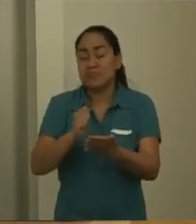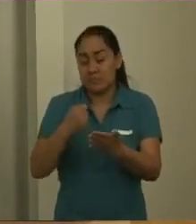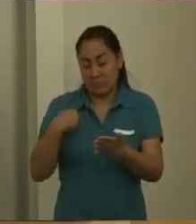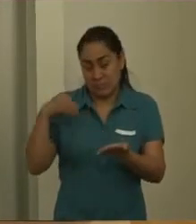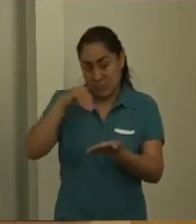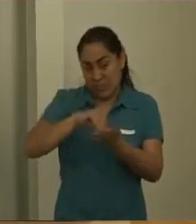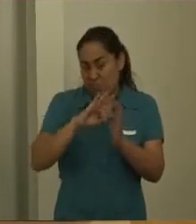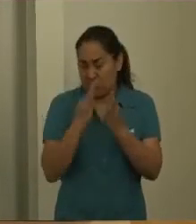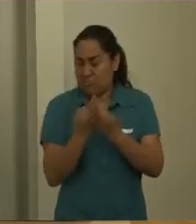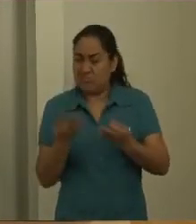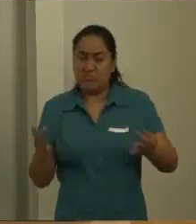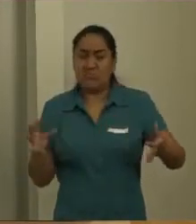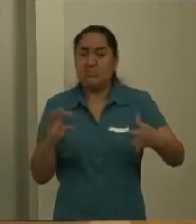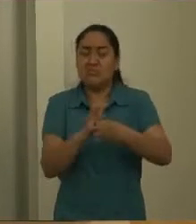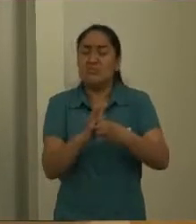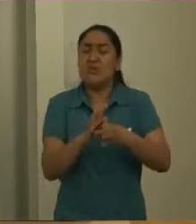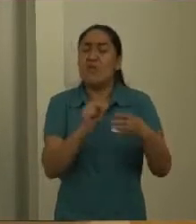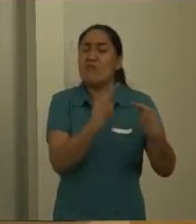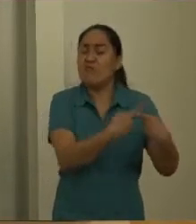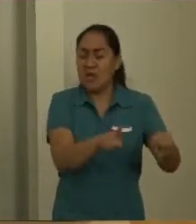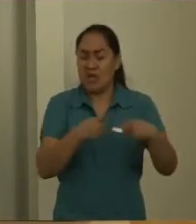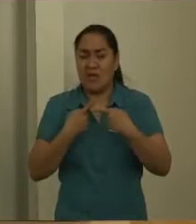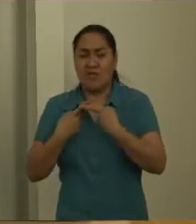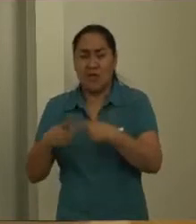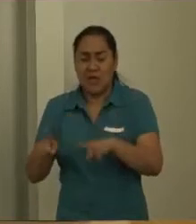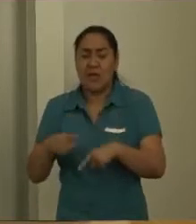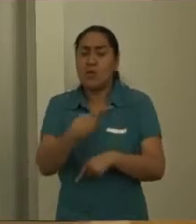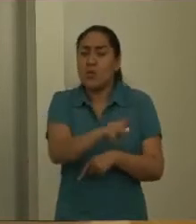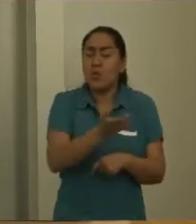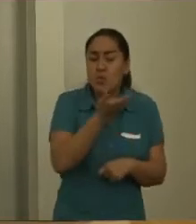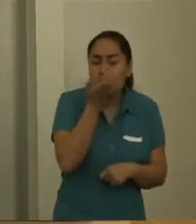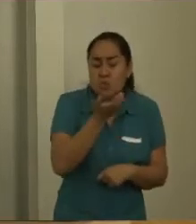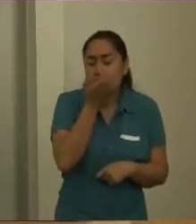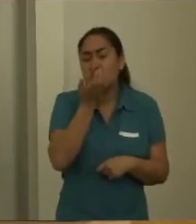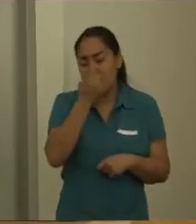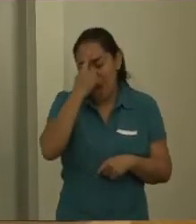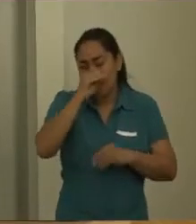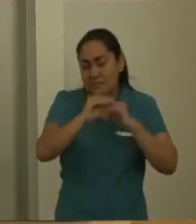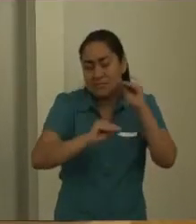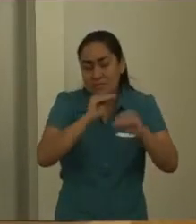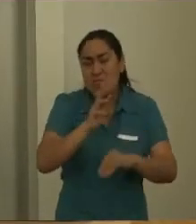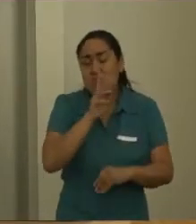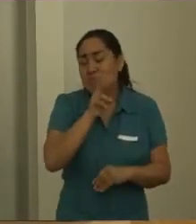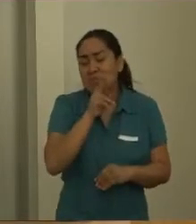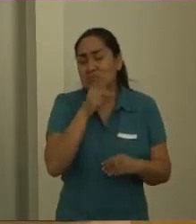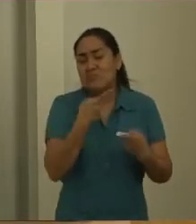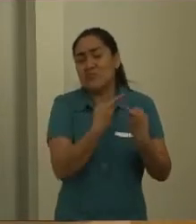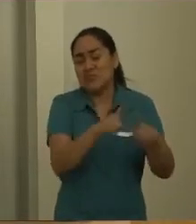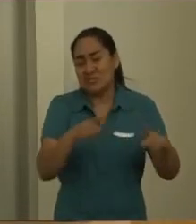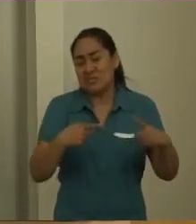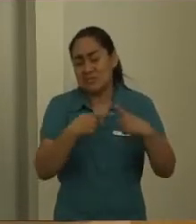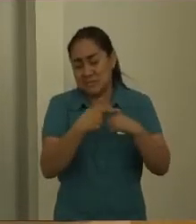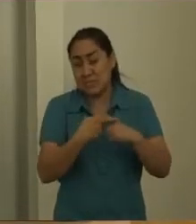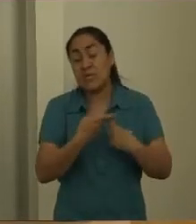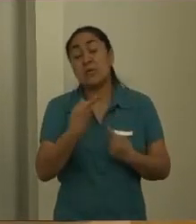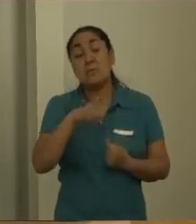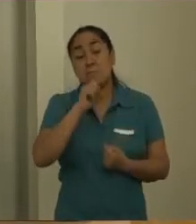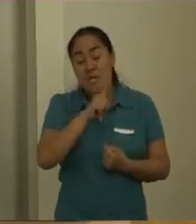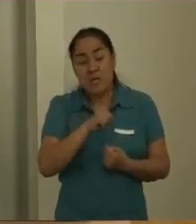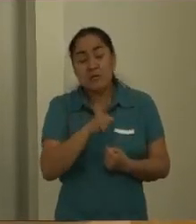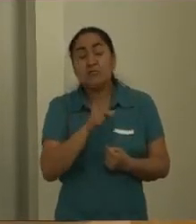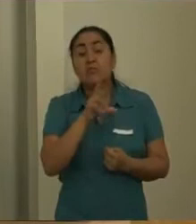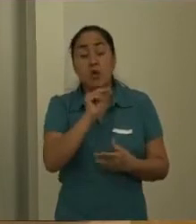que no corresponde a sus aspiraciones modalidades y conceptos de crecimiento y que no contempla su